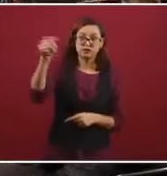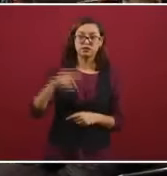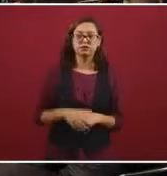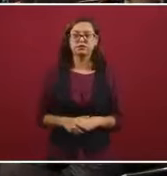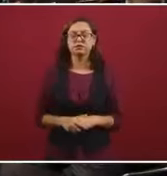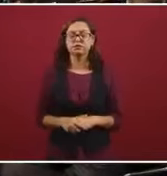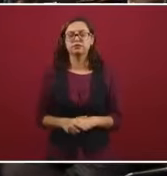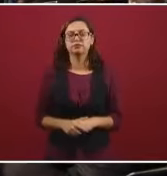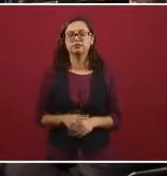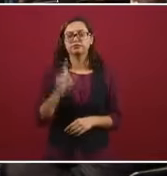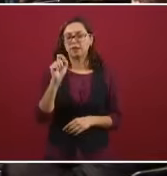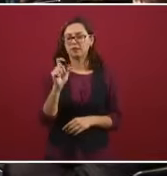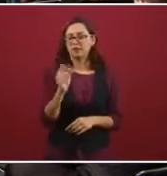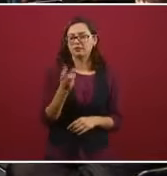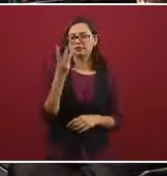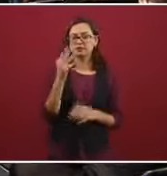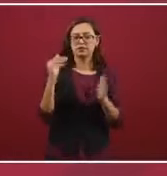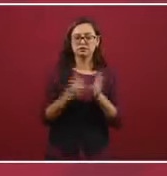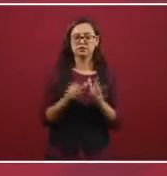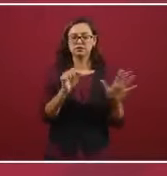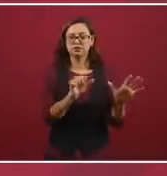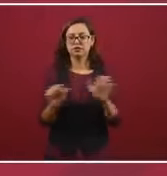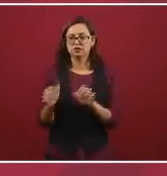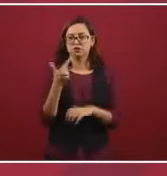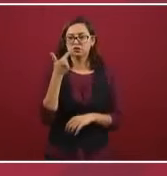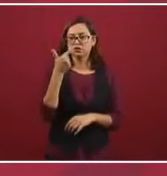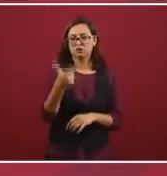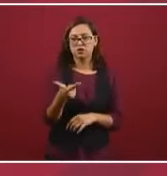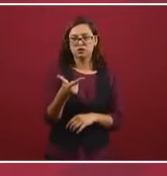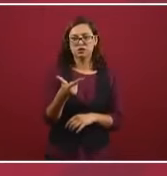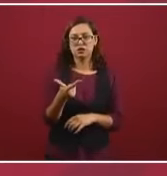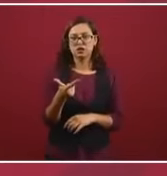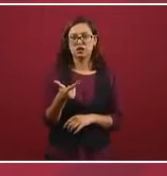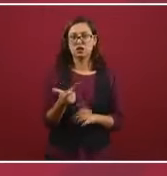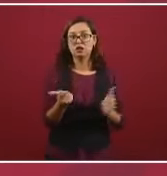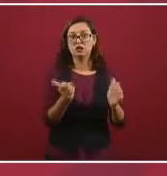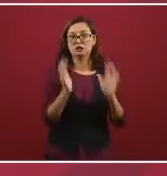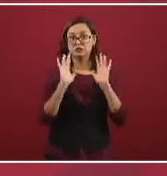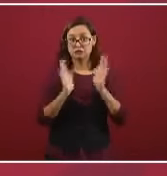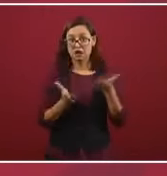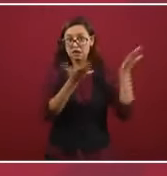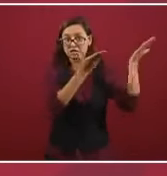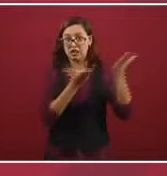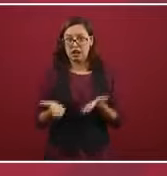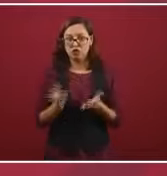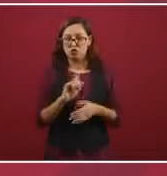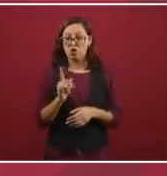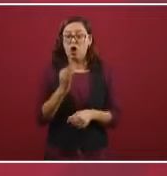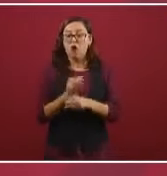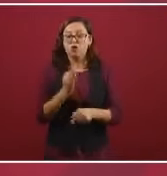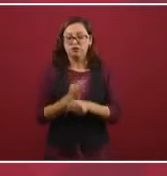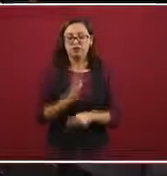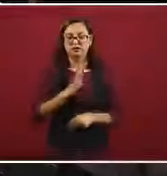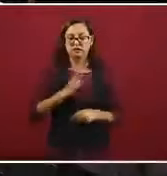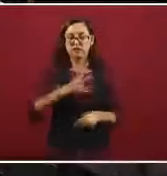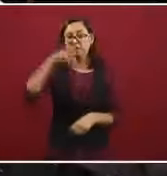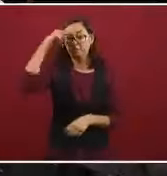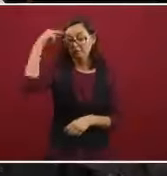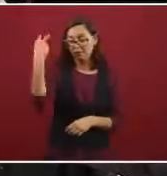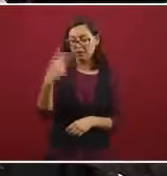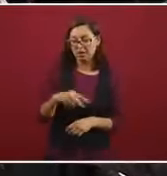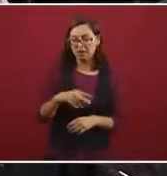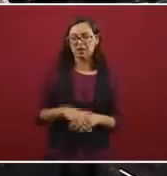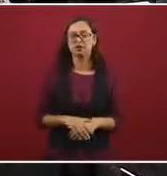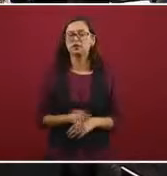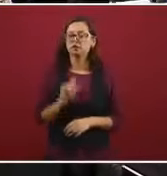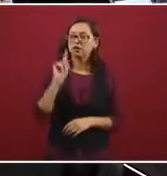Son 23.607. No son todos los que han llegado, sino son los que están en México en este momento, que es tu pregunta. Canciller Estefan Encho,